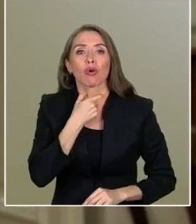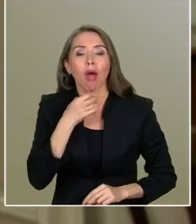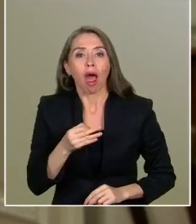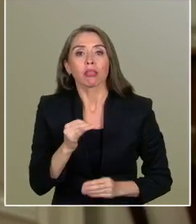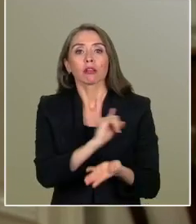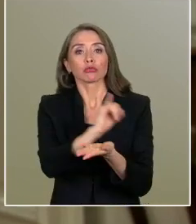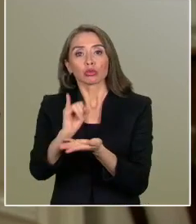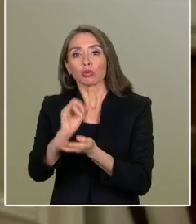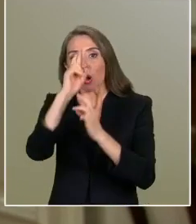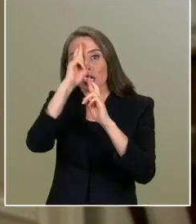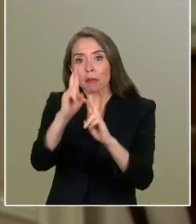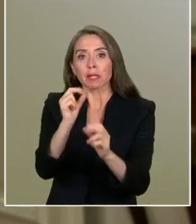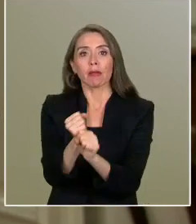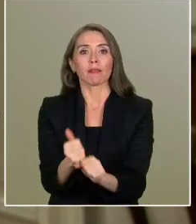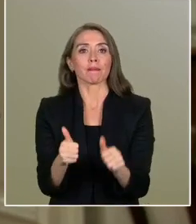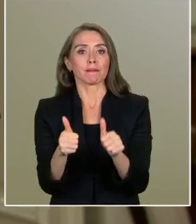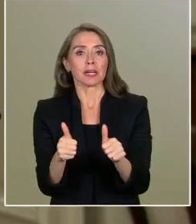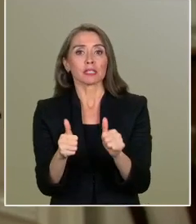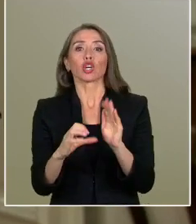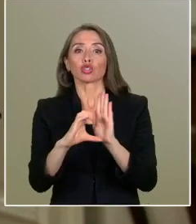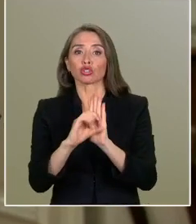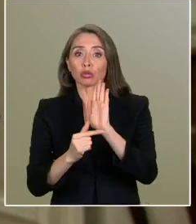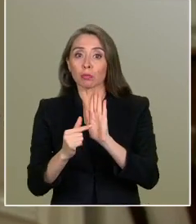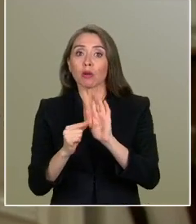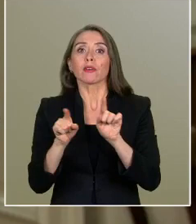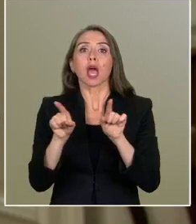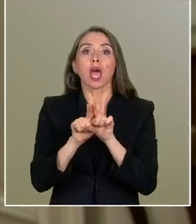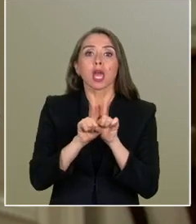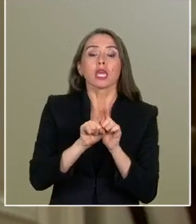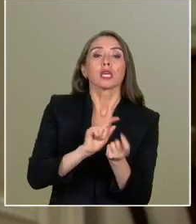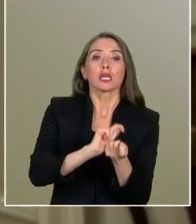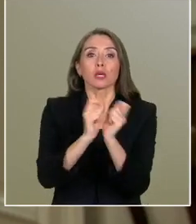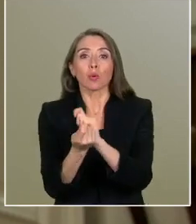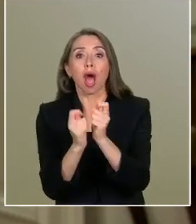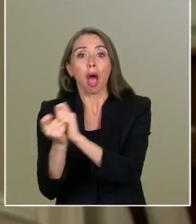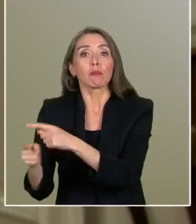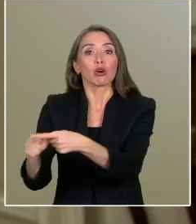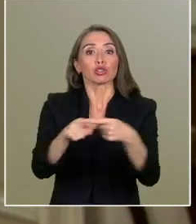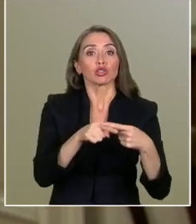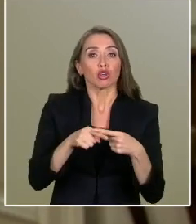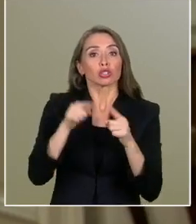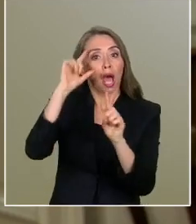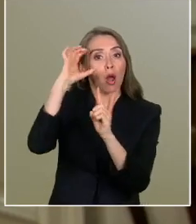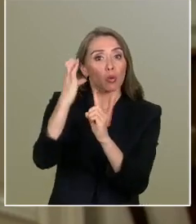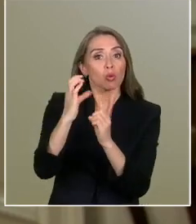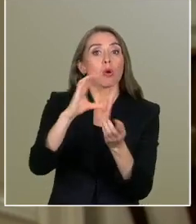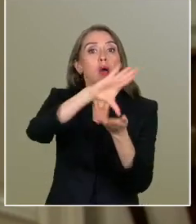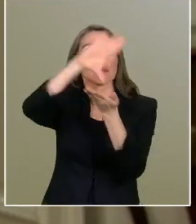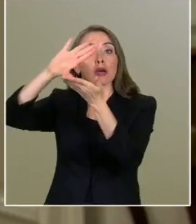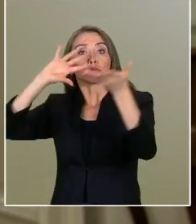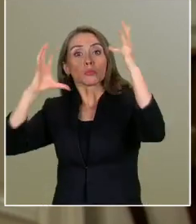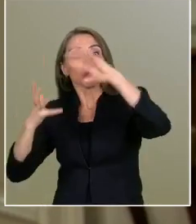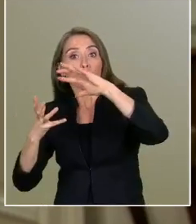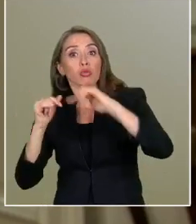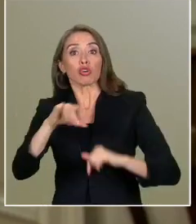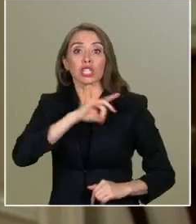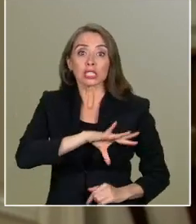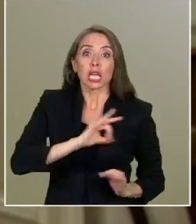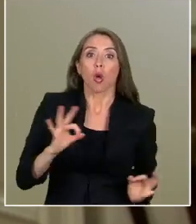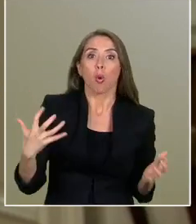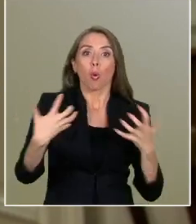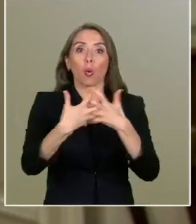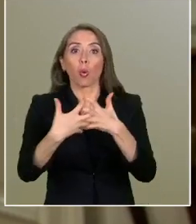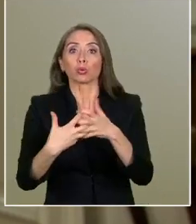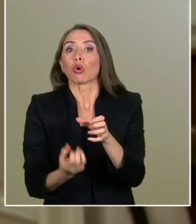eficientes una constitución que pone a chile al día con los cambios sociales y culturales a nivel global y nacional es una